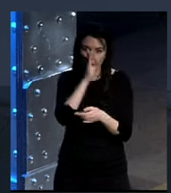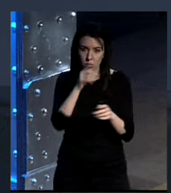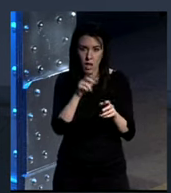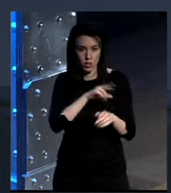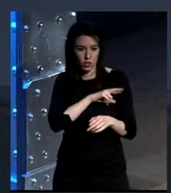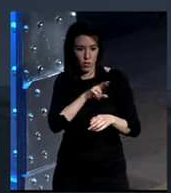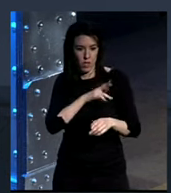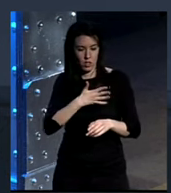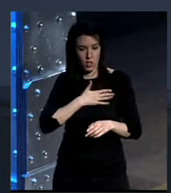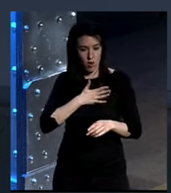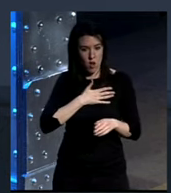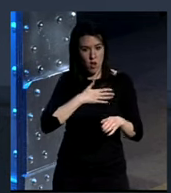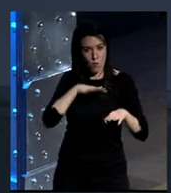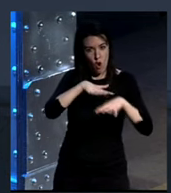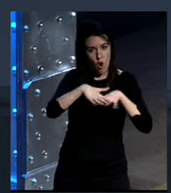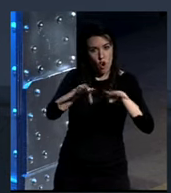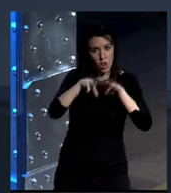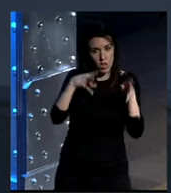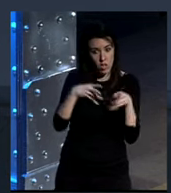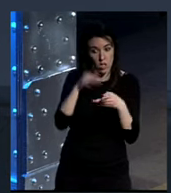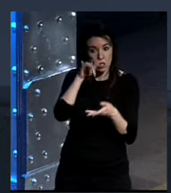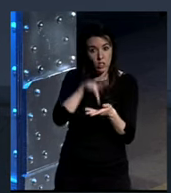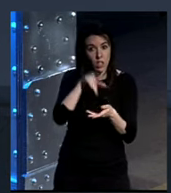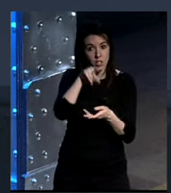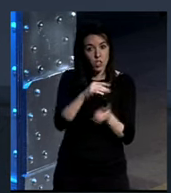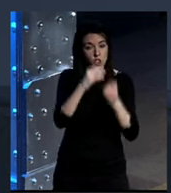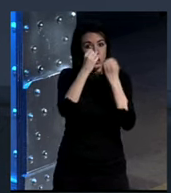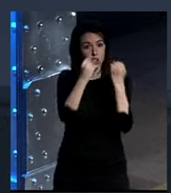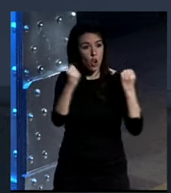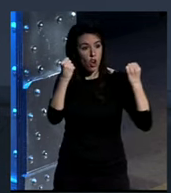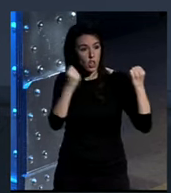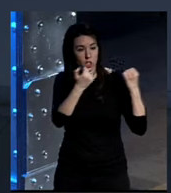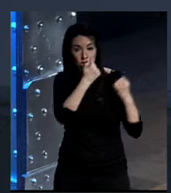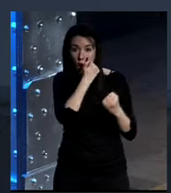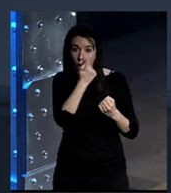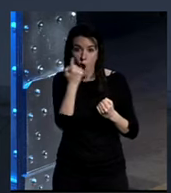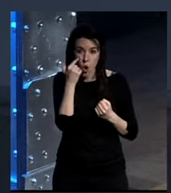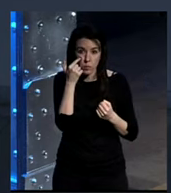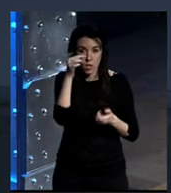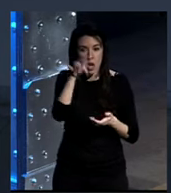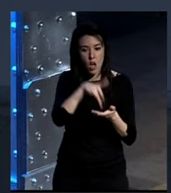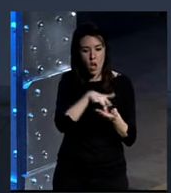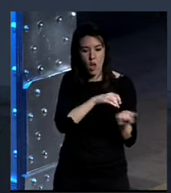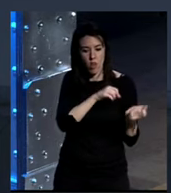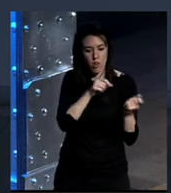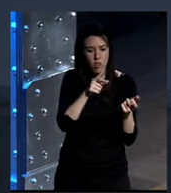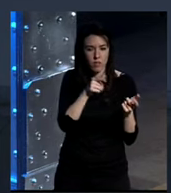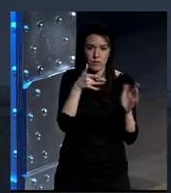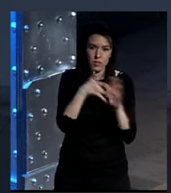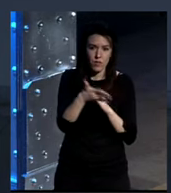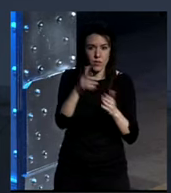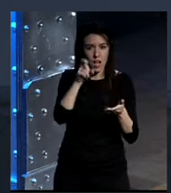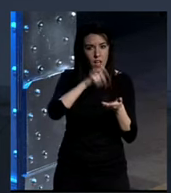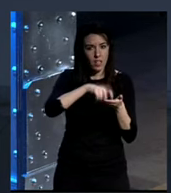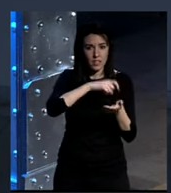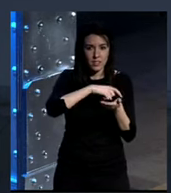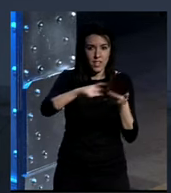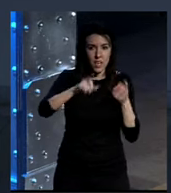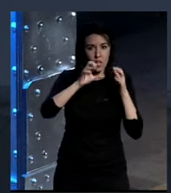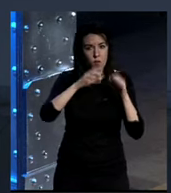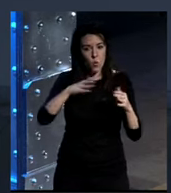redes. Y allí encontraste las torres ópticas que representan para el telégrafo lo que las pirámides para